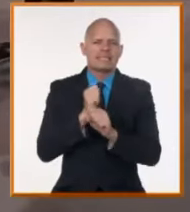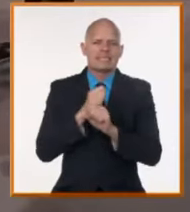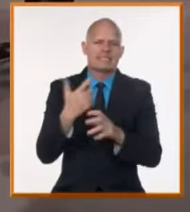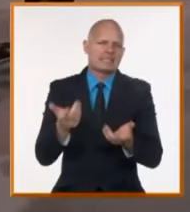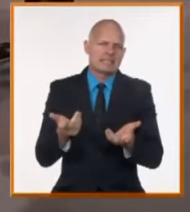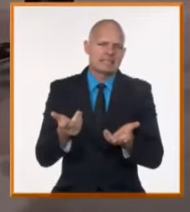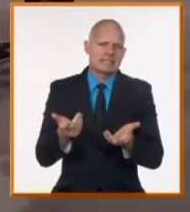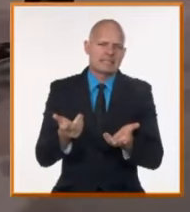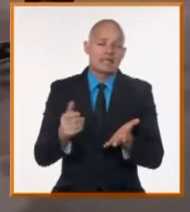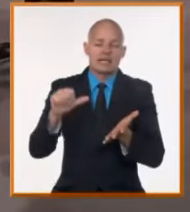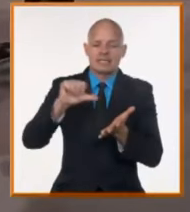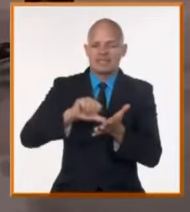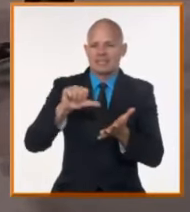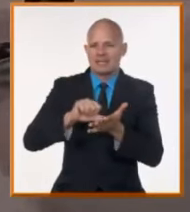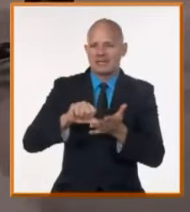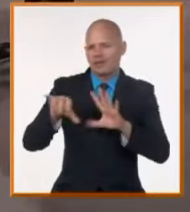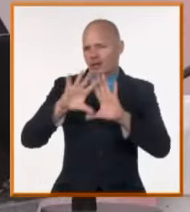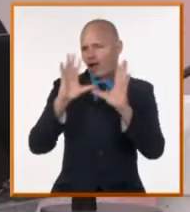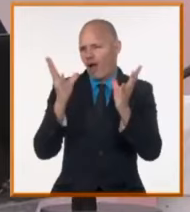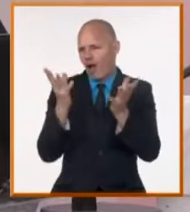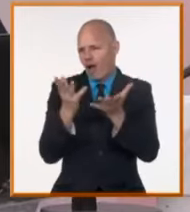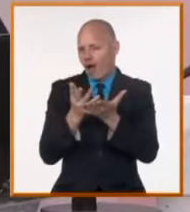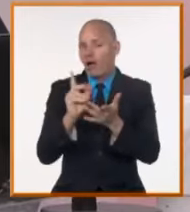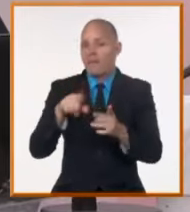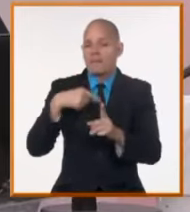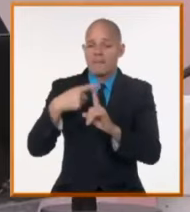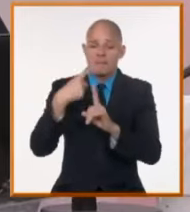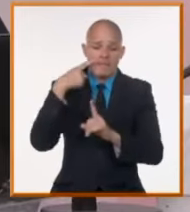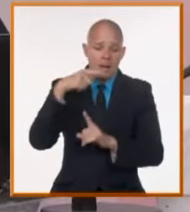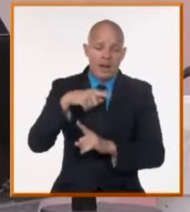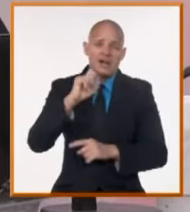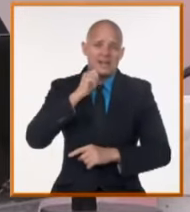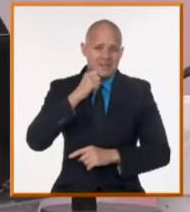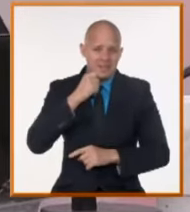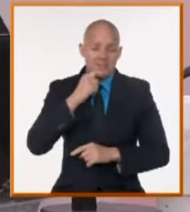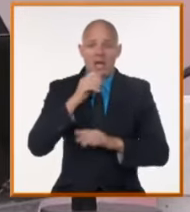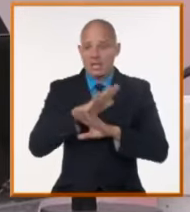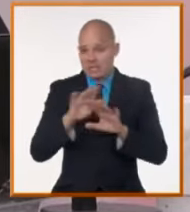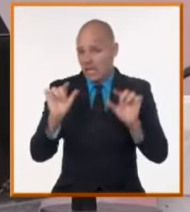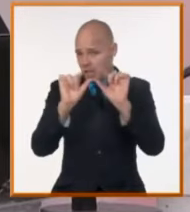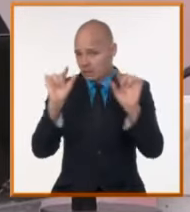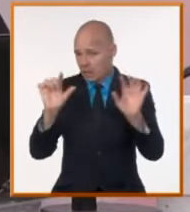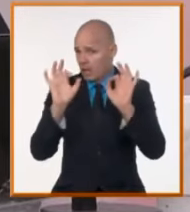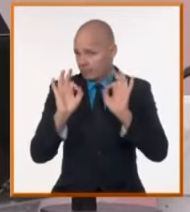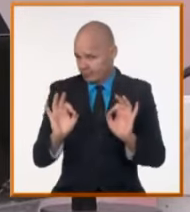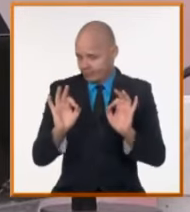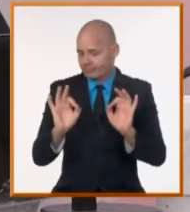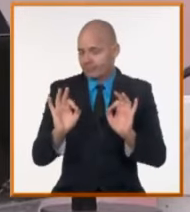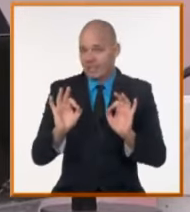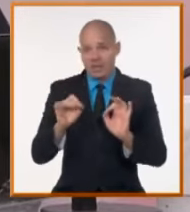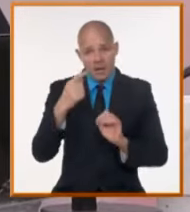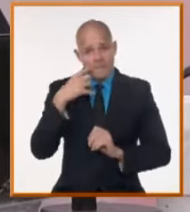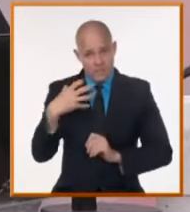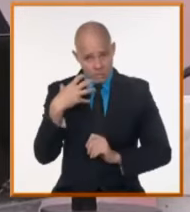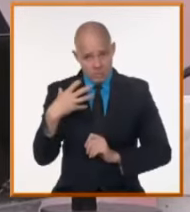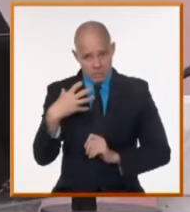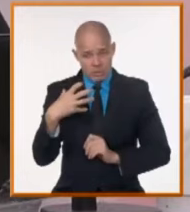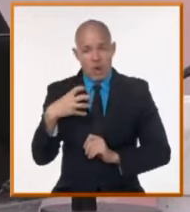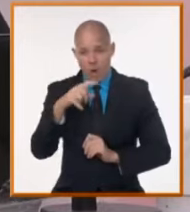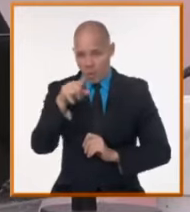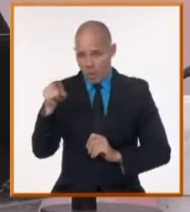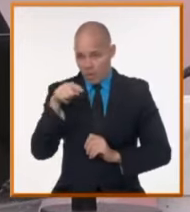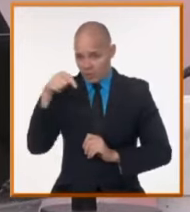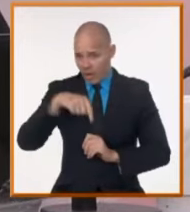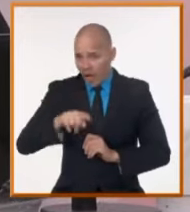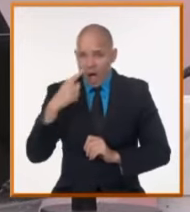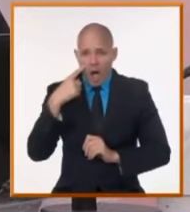Estudios Hemisféricos y sobre Estados Unidos. Como siempre les digo, ya conoce nuestro tema, les prometo que va a estar muy interesante, ya conoce también